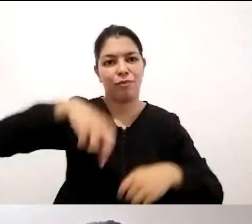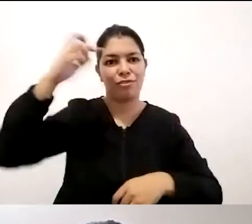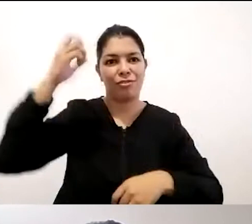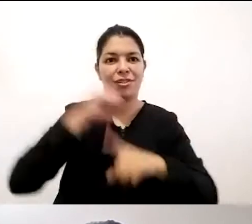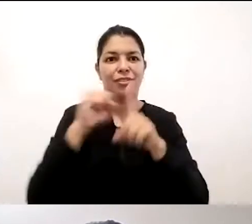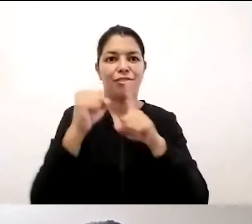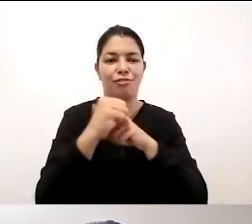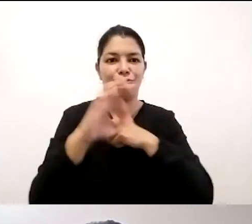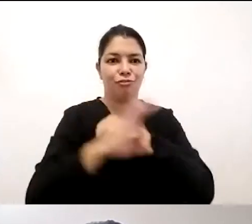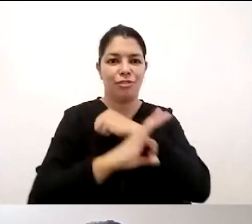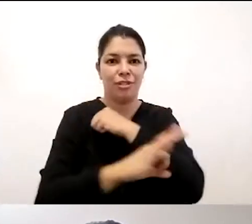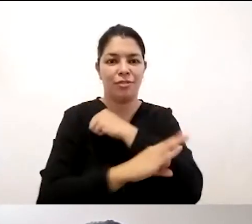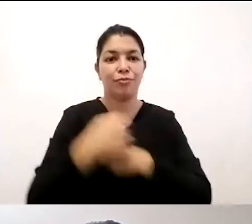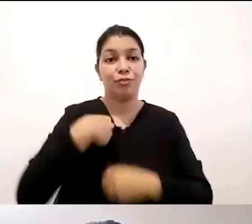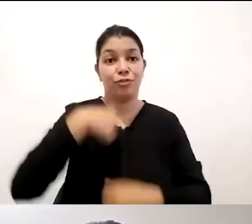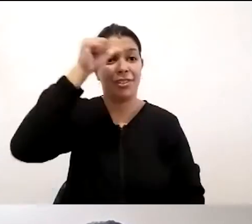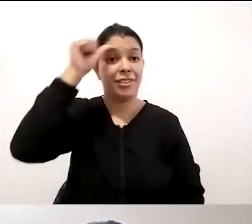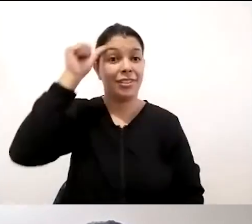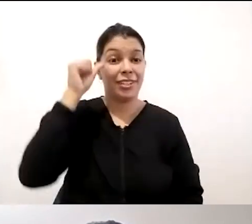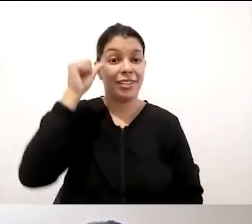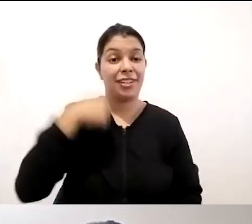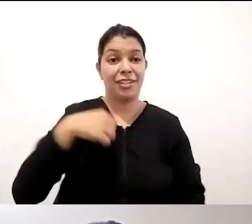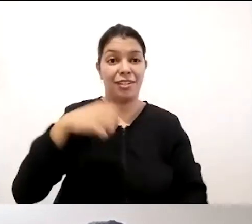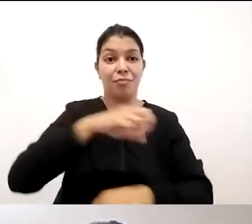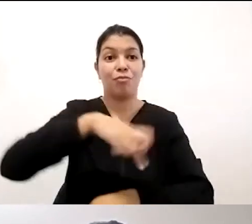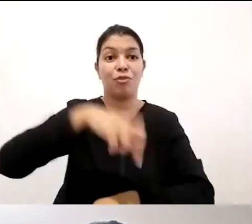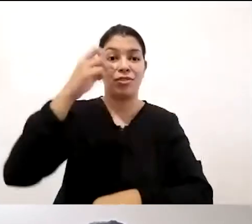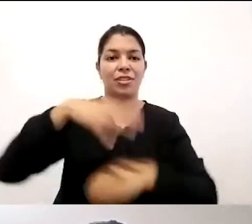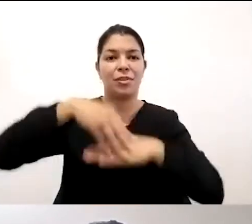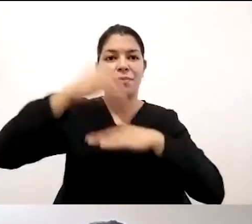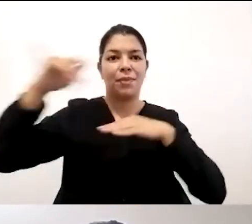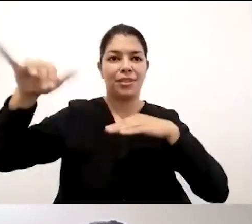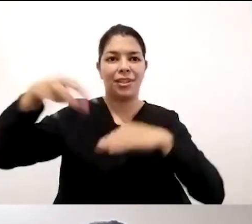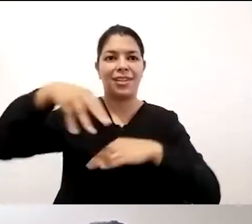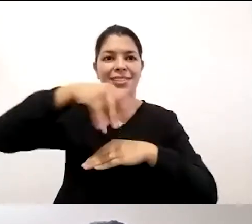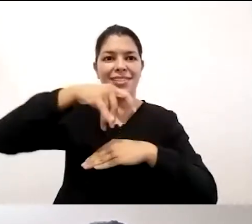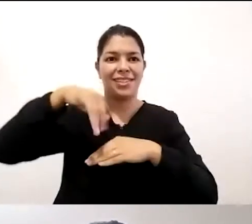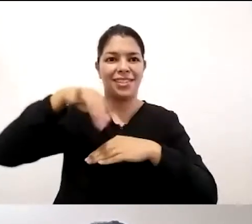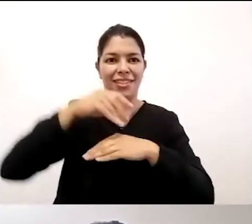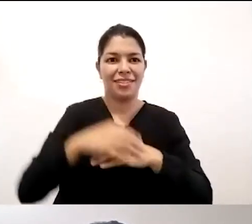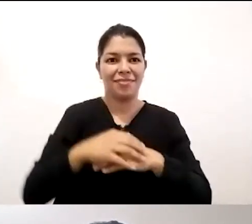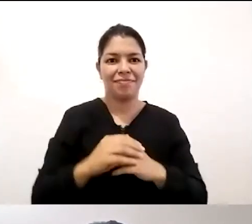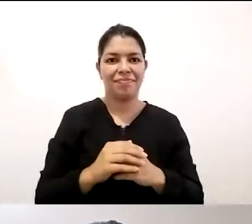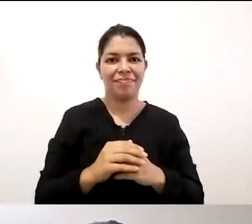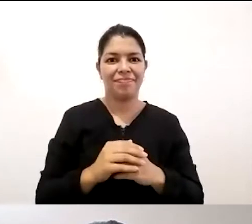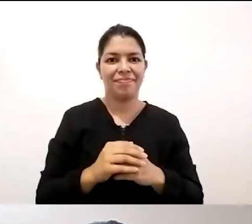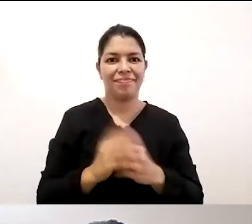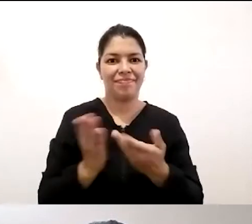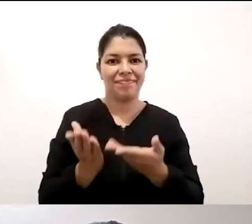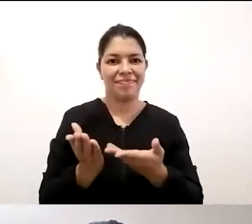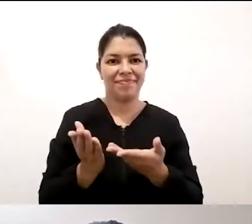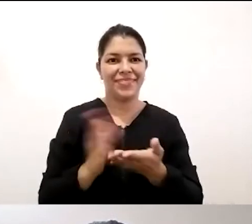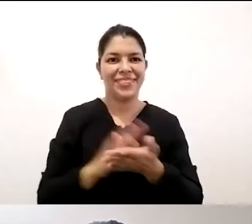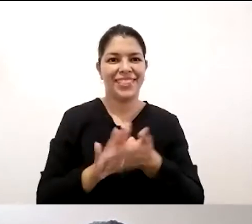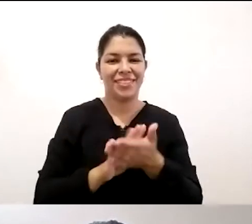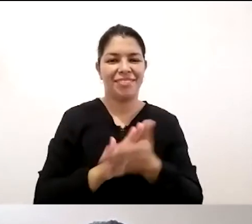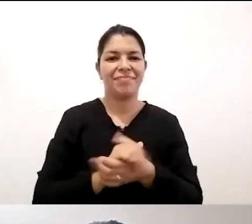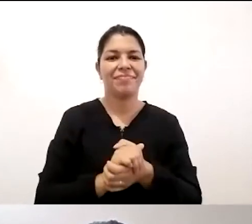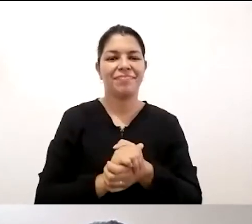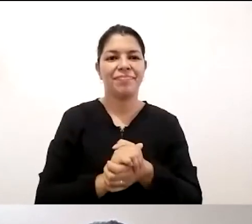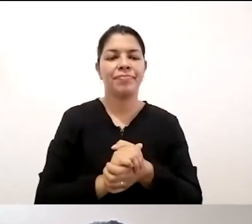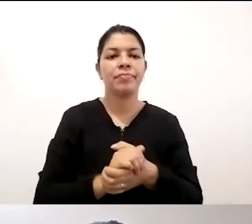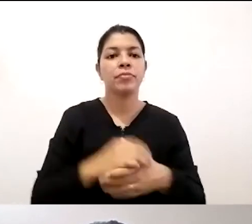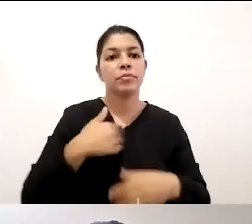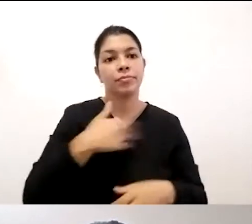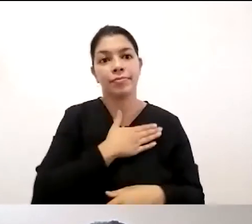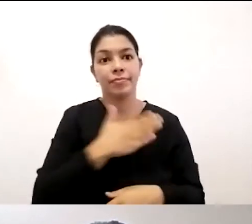Angélica Hoyos, soy la profesional psicosocial para Magdalena y Santander. Mi seña es así. Hola, mi